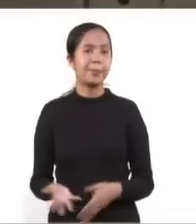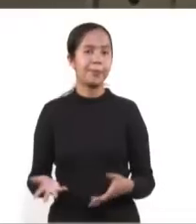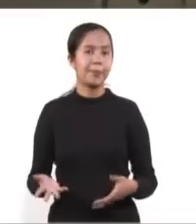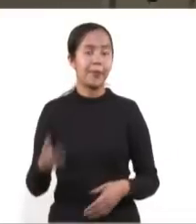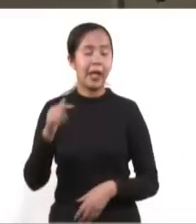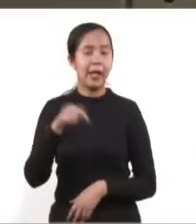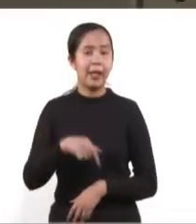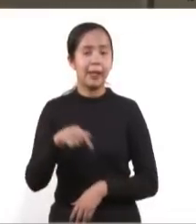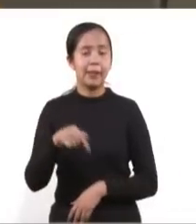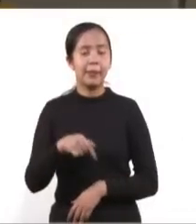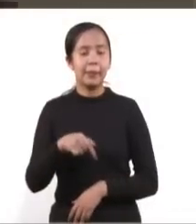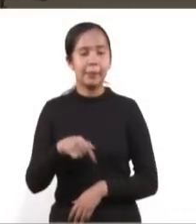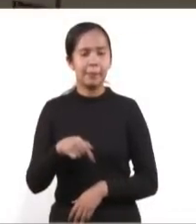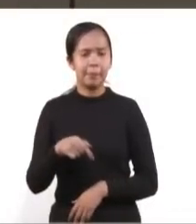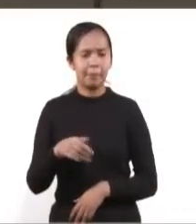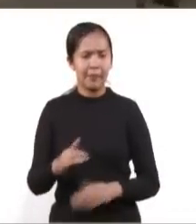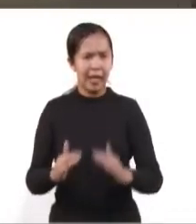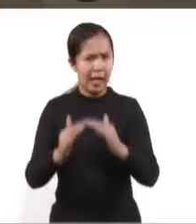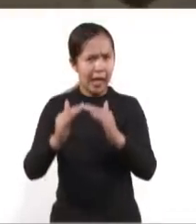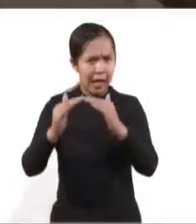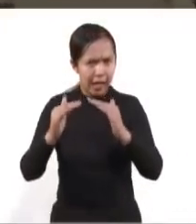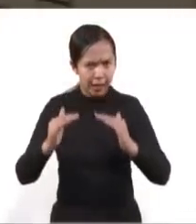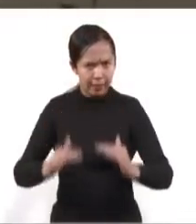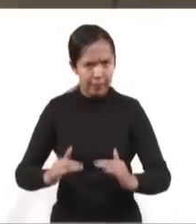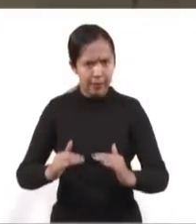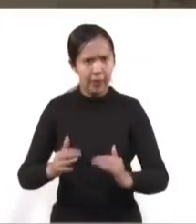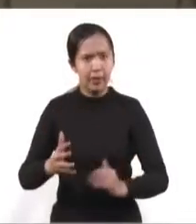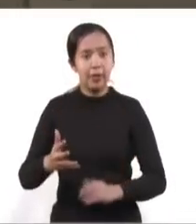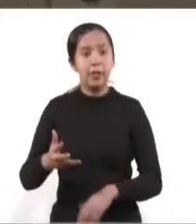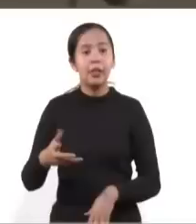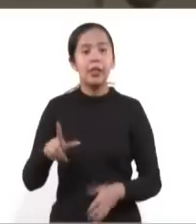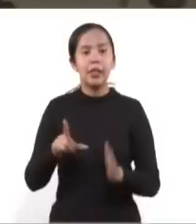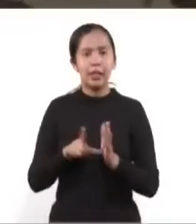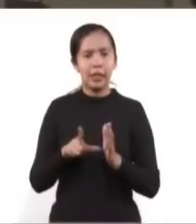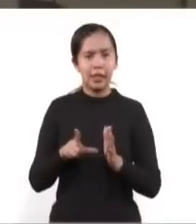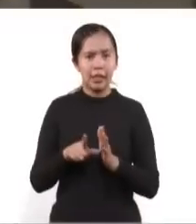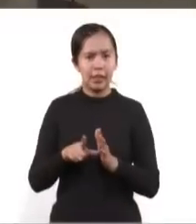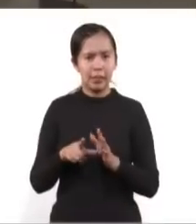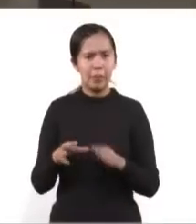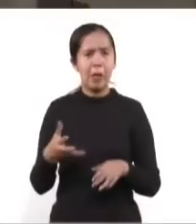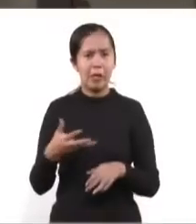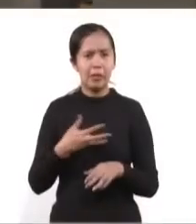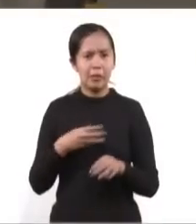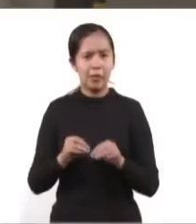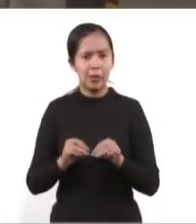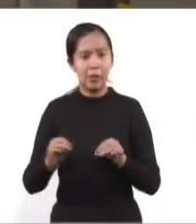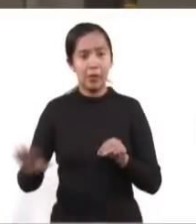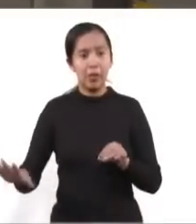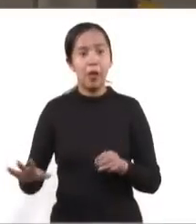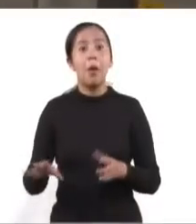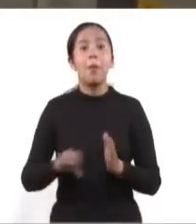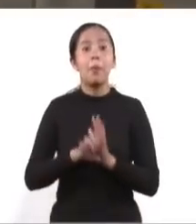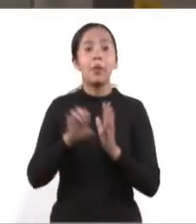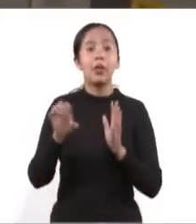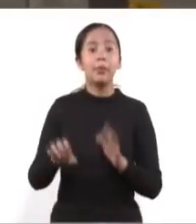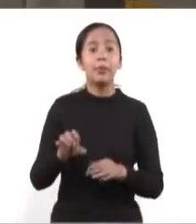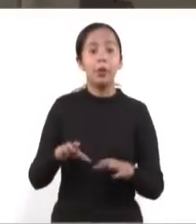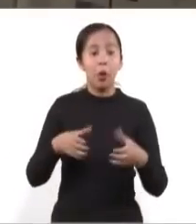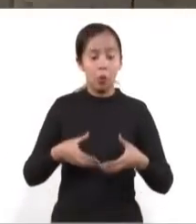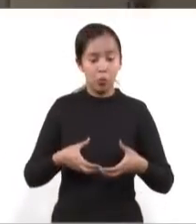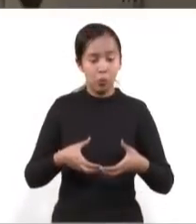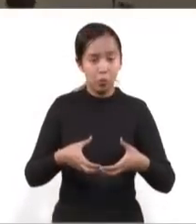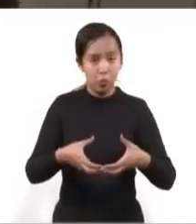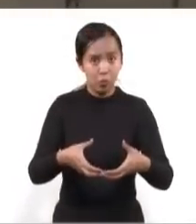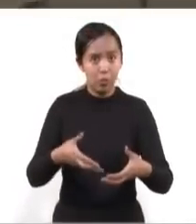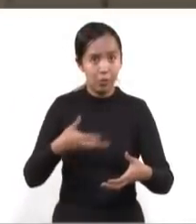Básicamente de aquí, debajo de estos interruptores, salen las líneas y en los túneles que se tenían construidos, de ahí es donde se conecta y se